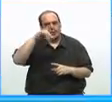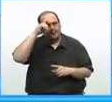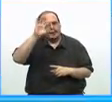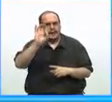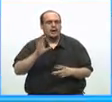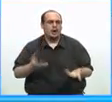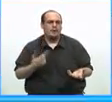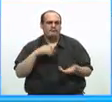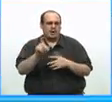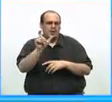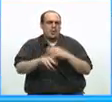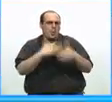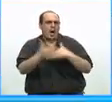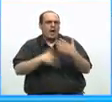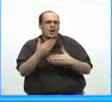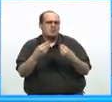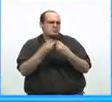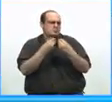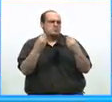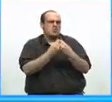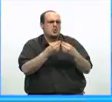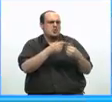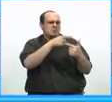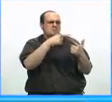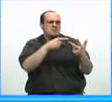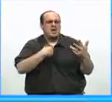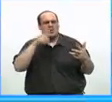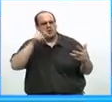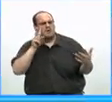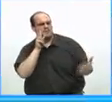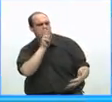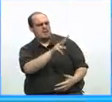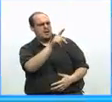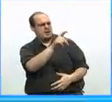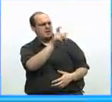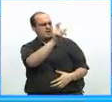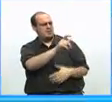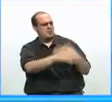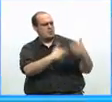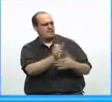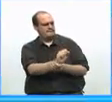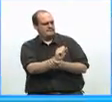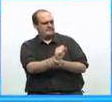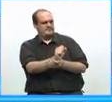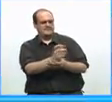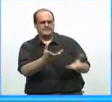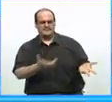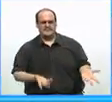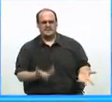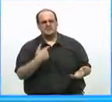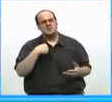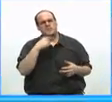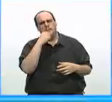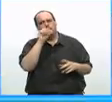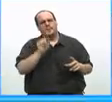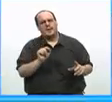muchos jugadores del fútbol argentino que hoy están en nuestro fútbol que uno de afuera ve Esa diferencia y mi pregunta siguiendo con este tema tiene que ver con